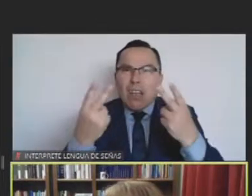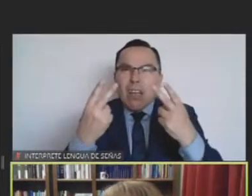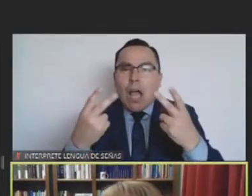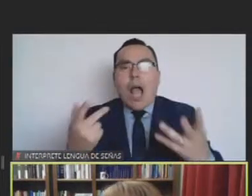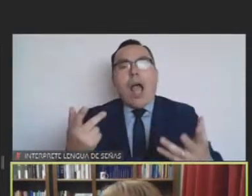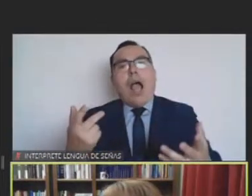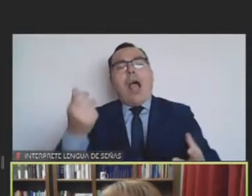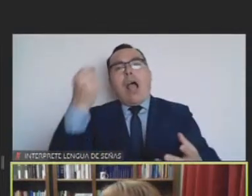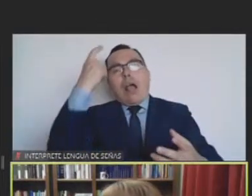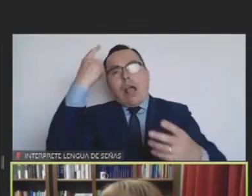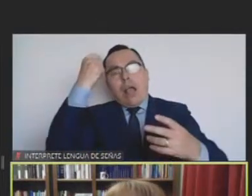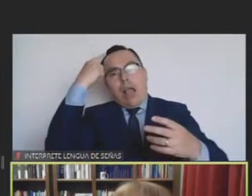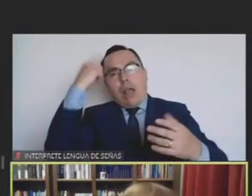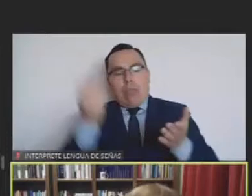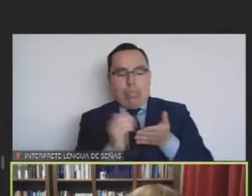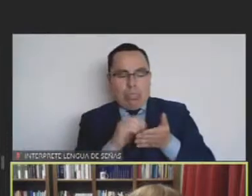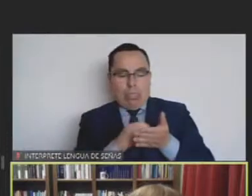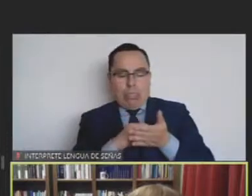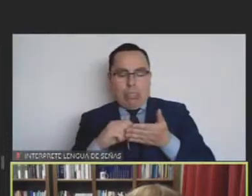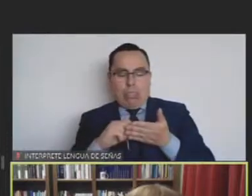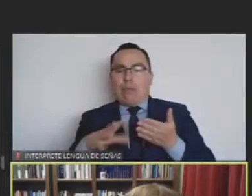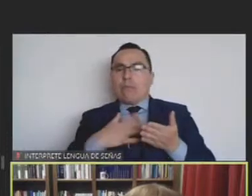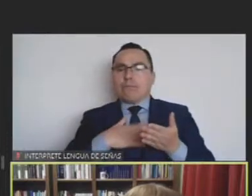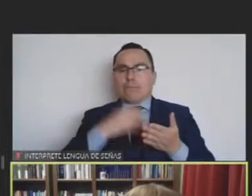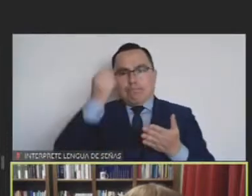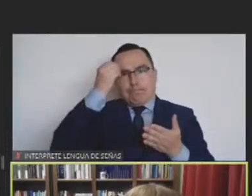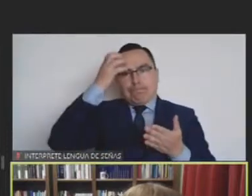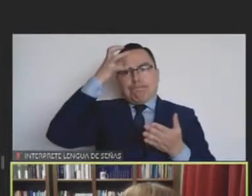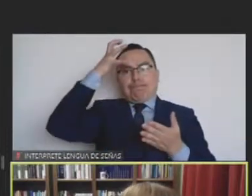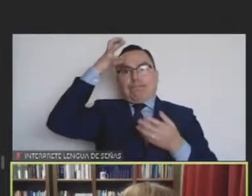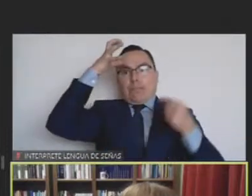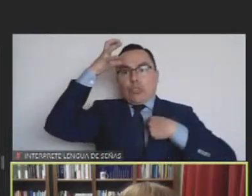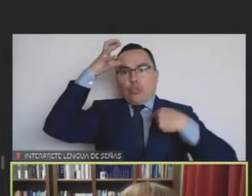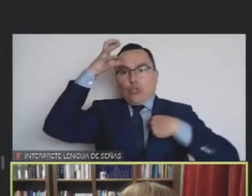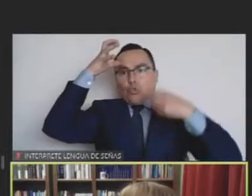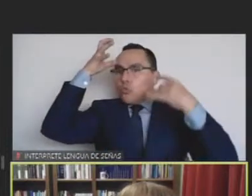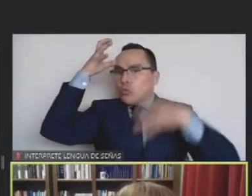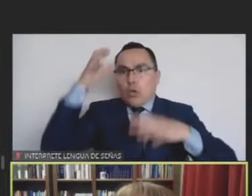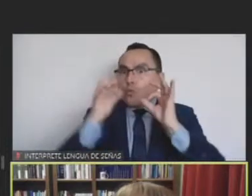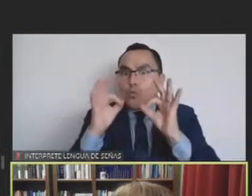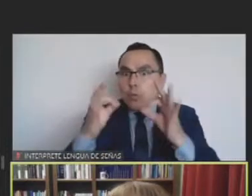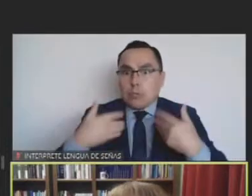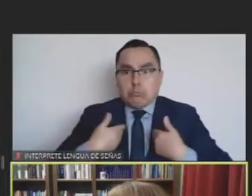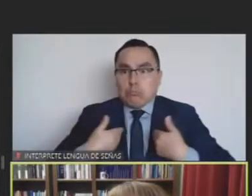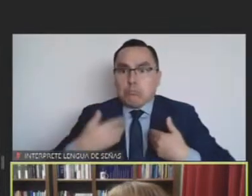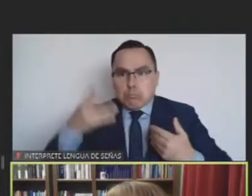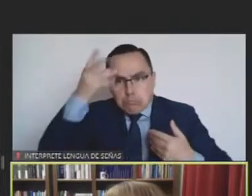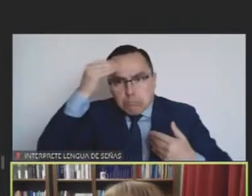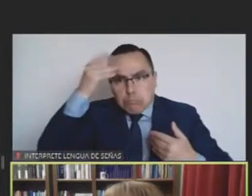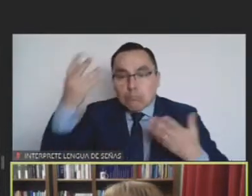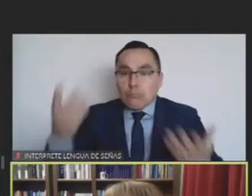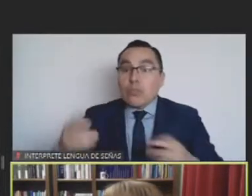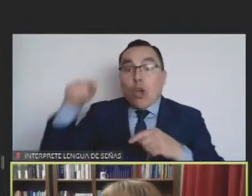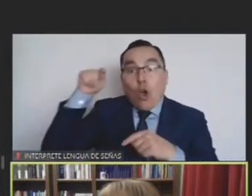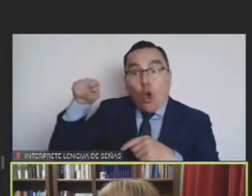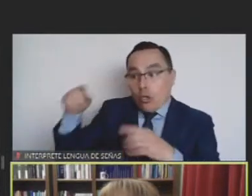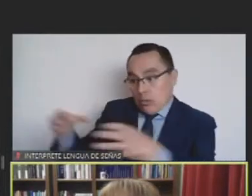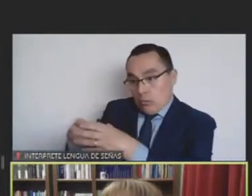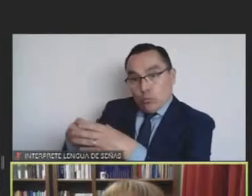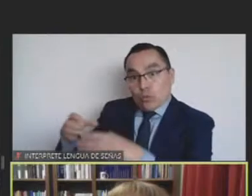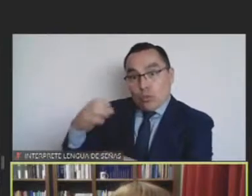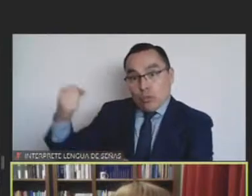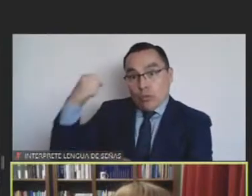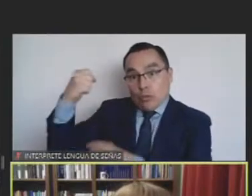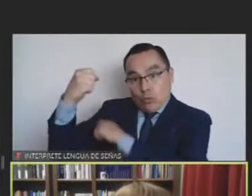importantes. Y son múltiples los ámbitos en que nos interesa conocer cómo está operando el Poder Judicial, saber